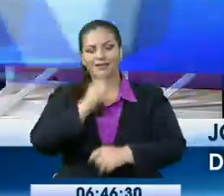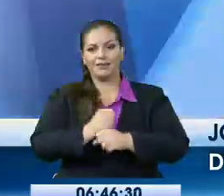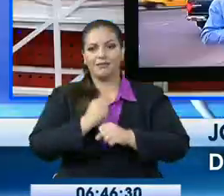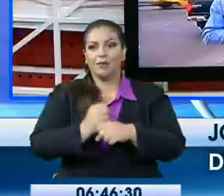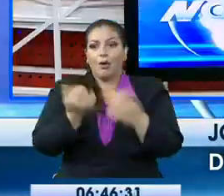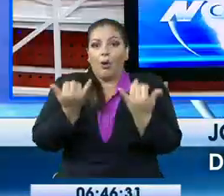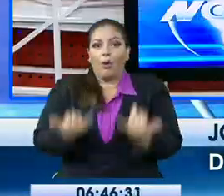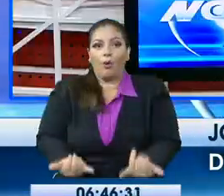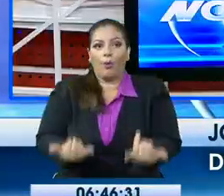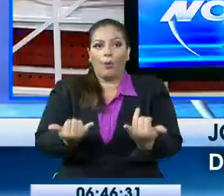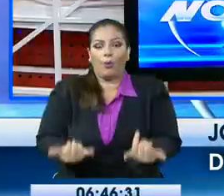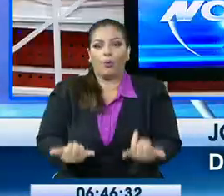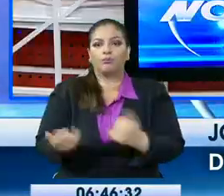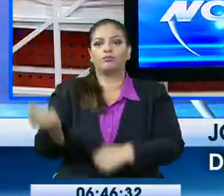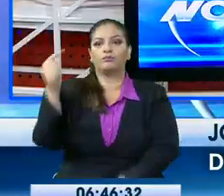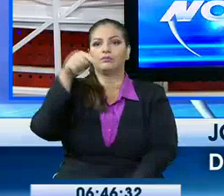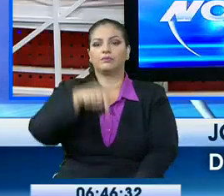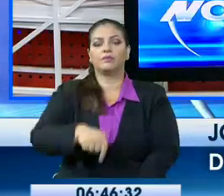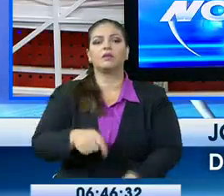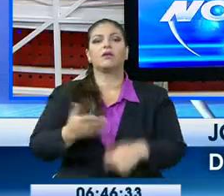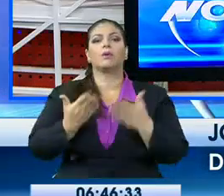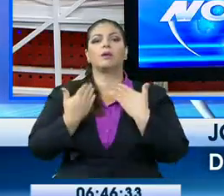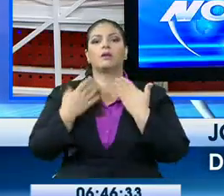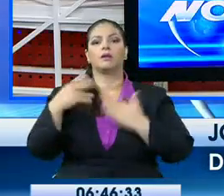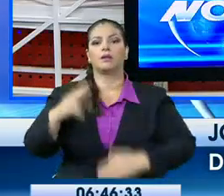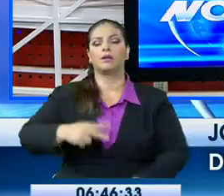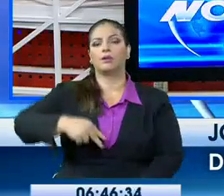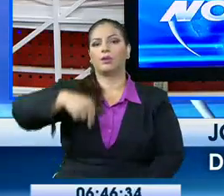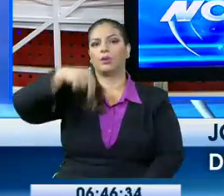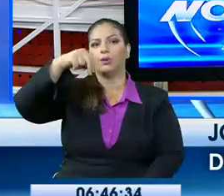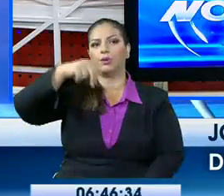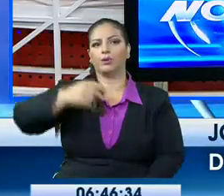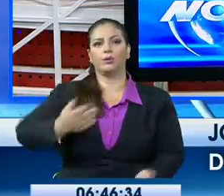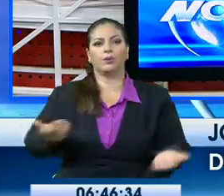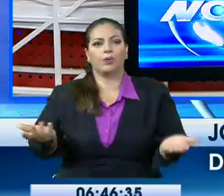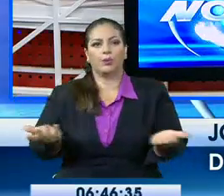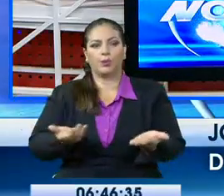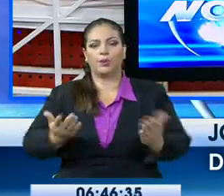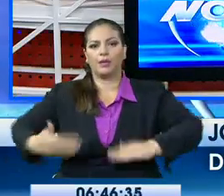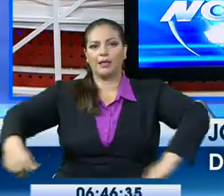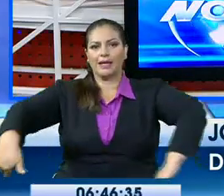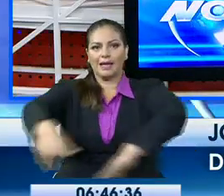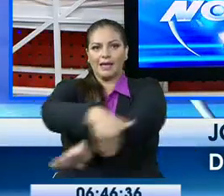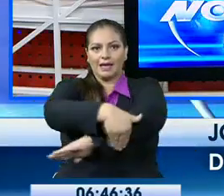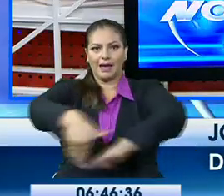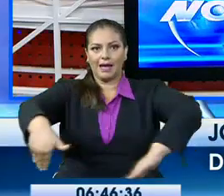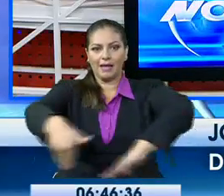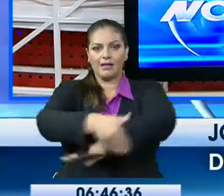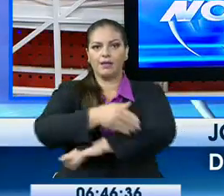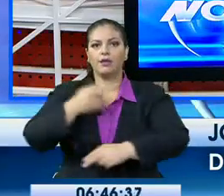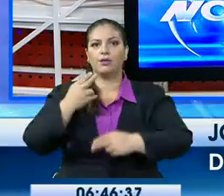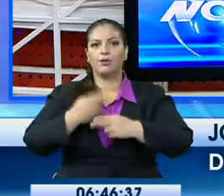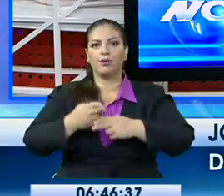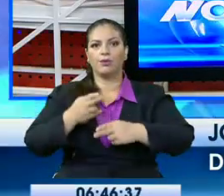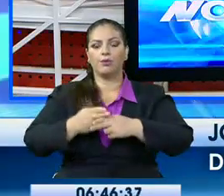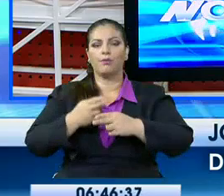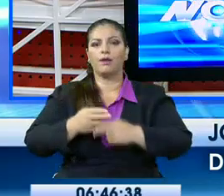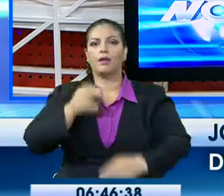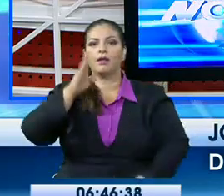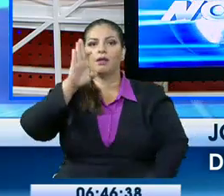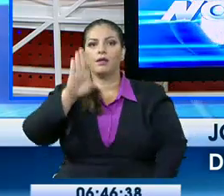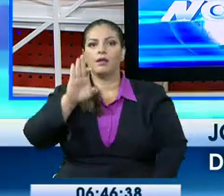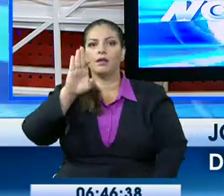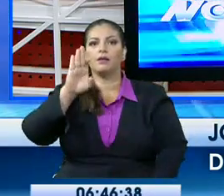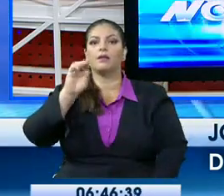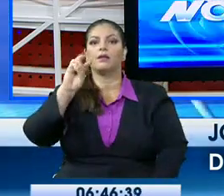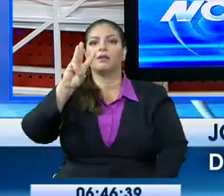hemos trasladado hacia el norte de la ciudad de Guayaquil, específicamente en la calle Tihuinza. Esta avenida que está ubicada junto